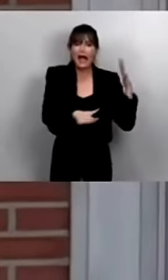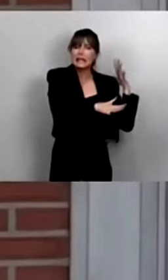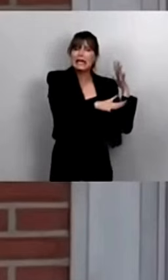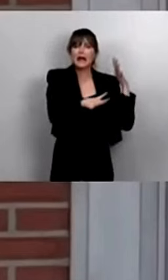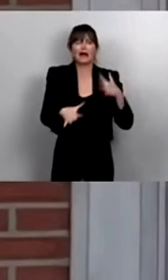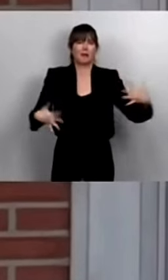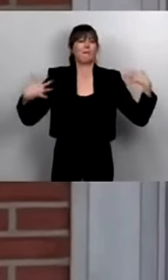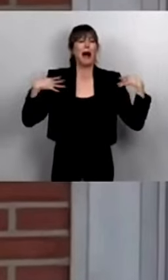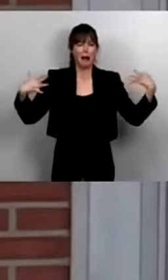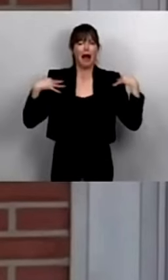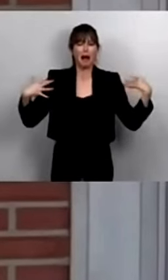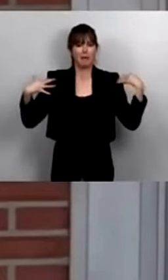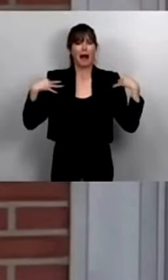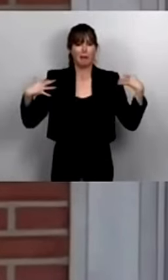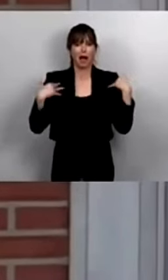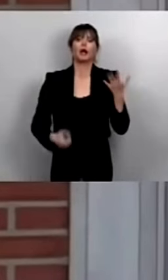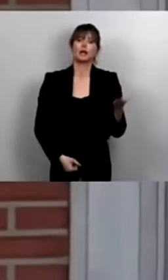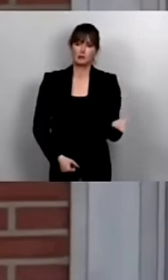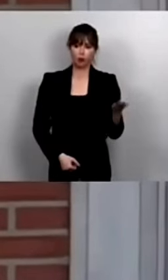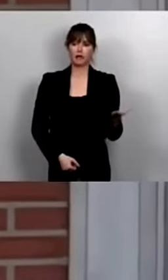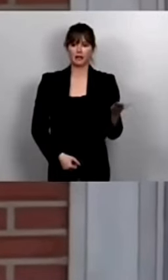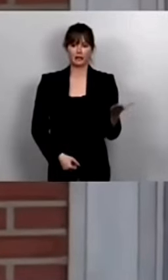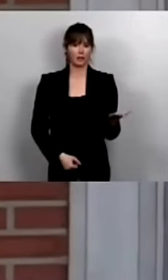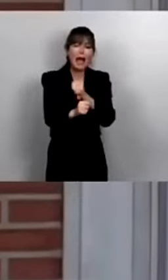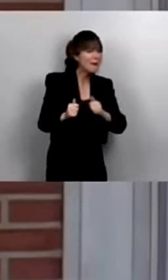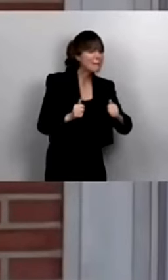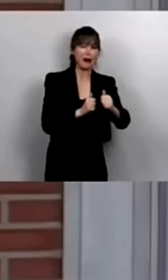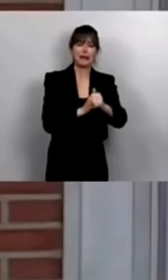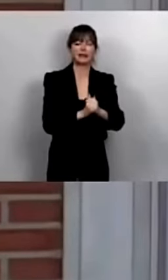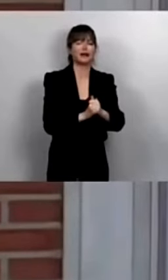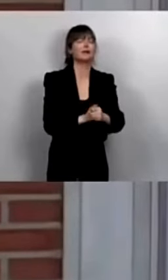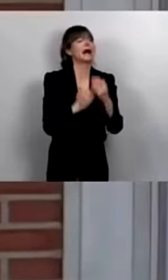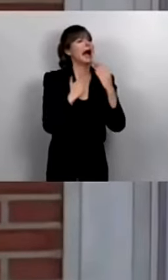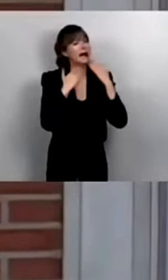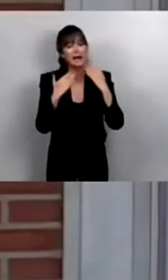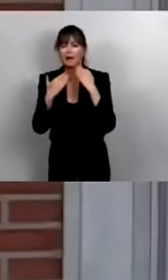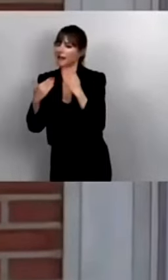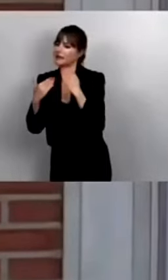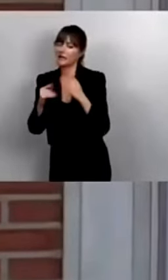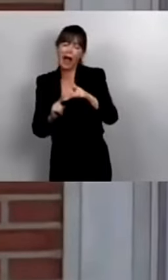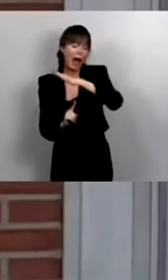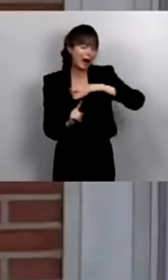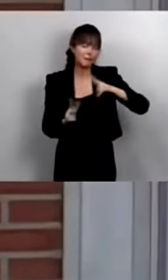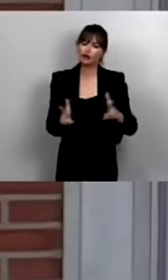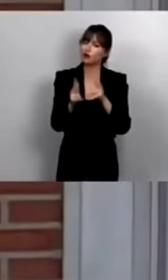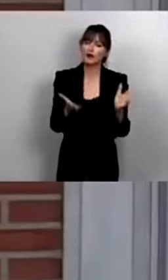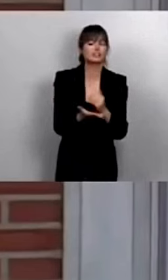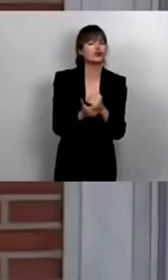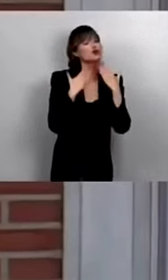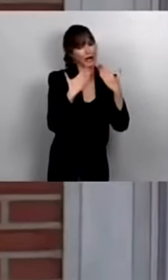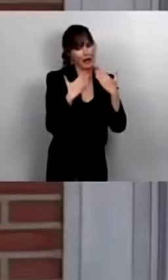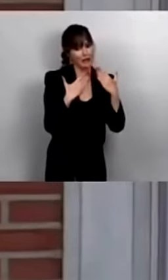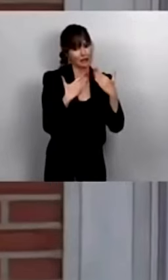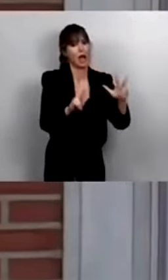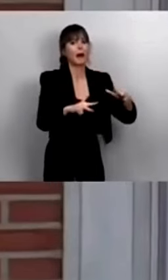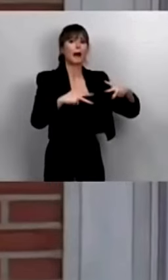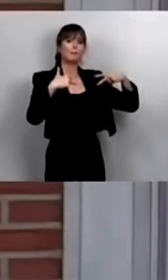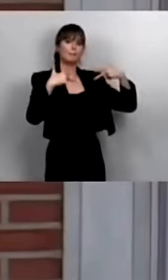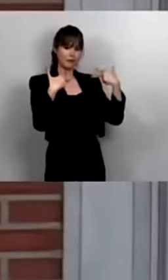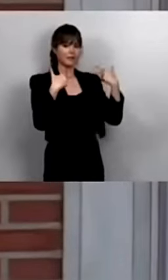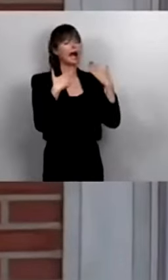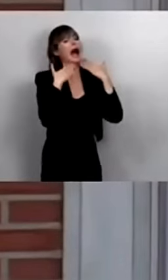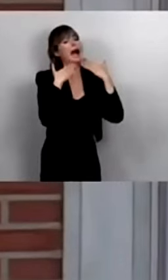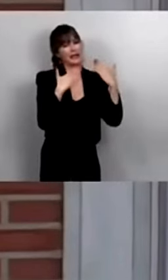porque con los chinos sí se puede bromear, con los chinos sí. ¡Chinorri, chinorri! Entonces entra y le dice, ¿eres chino o te está dando el sol de